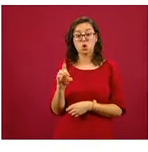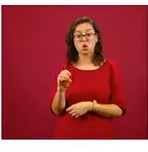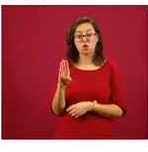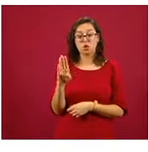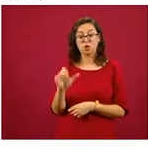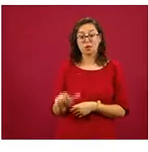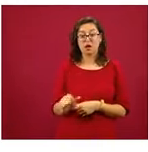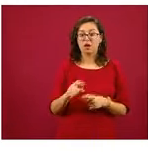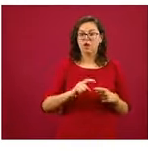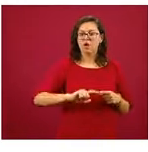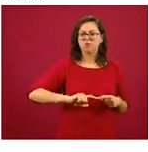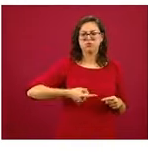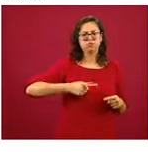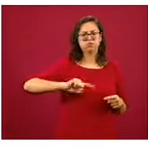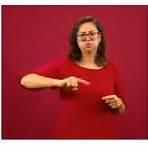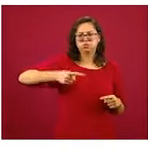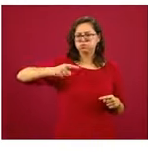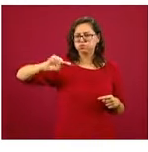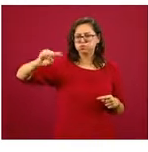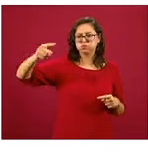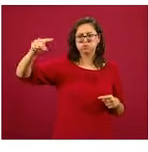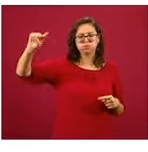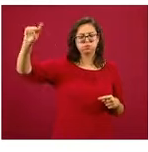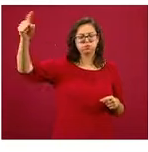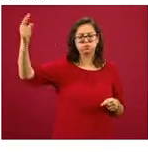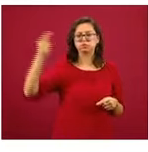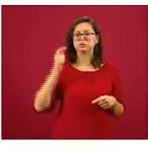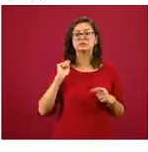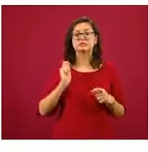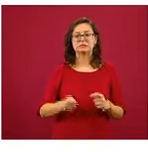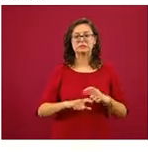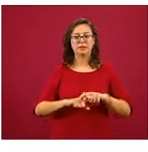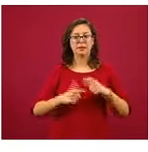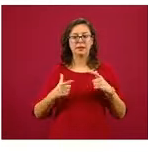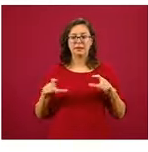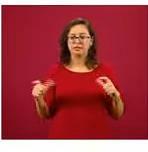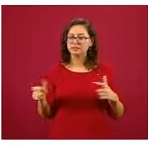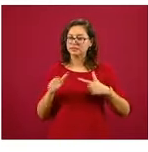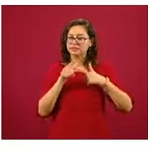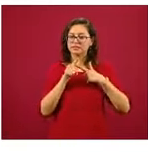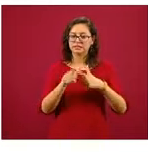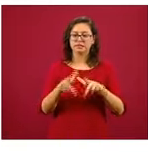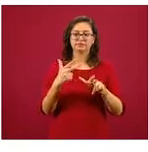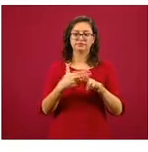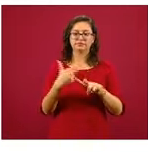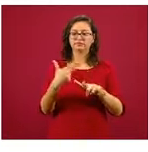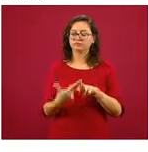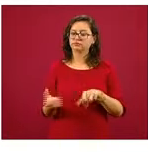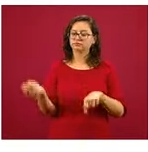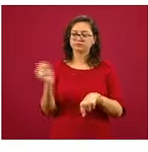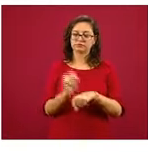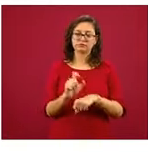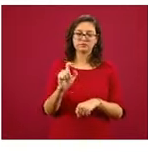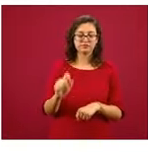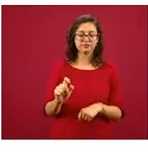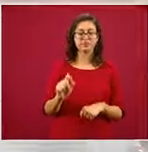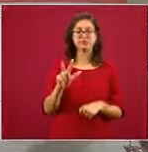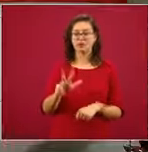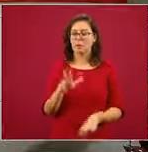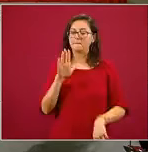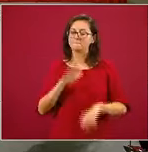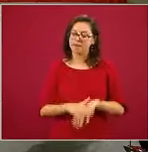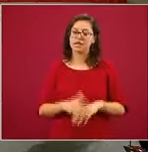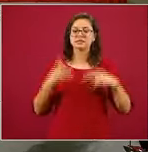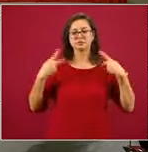incremento importante hasta la semana 25, que continúa prácticamente hasta la semana 28, siendo la mayor tasa de incidencia de todos